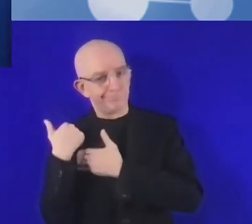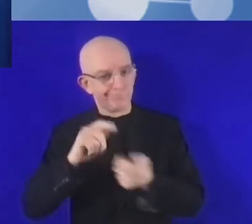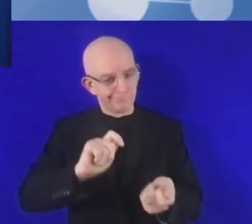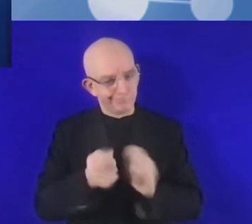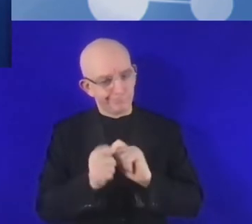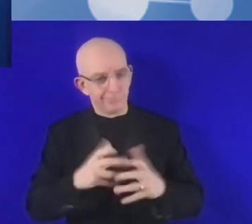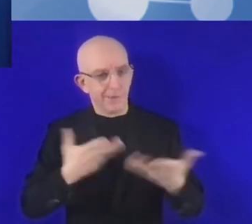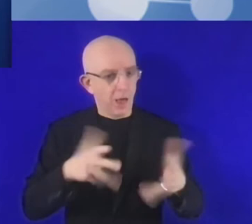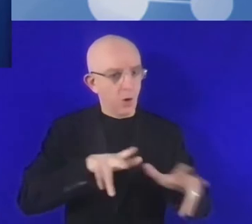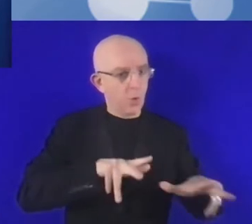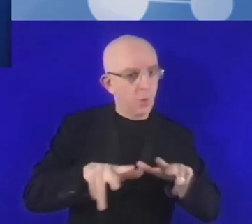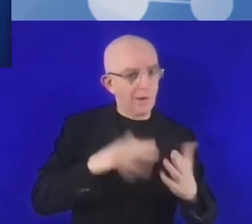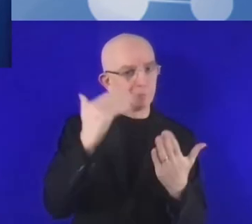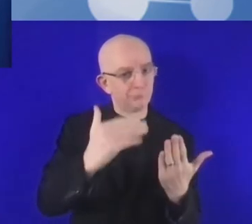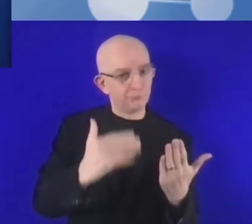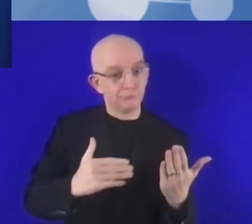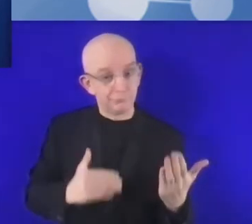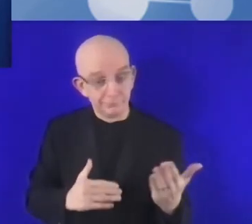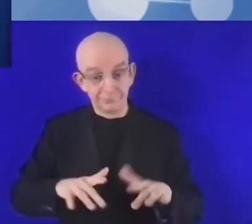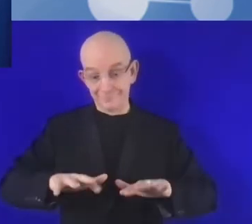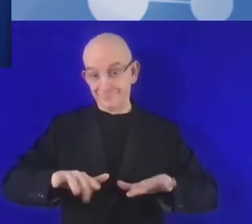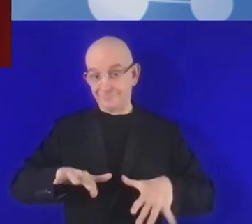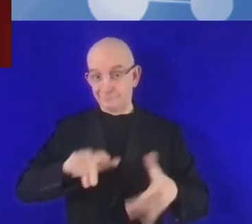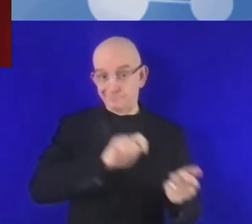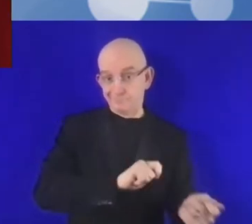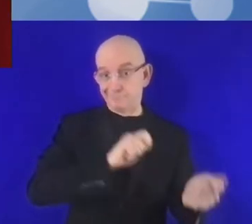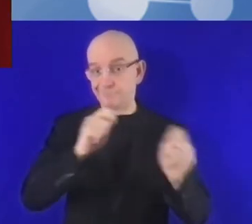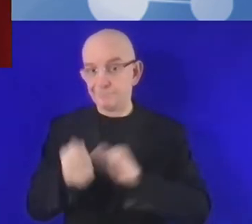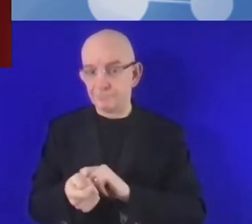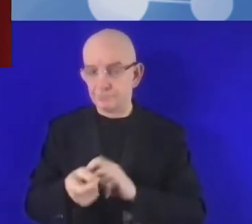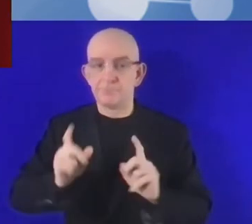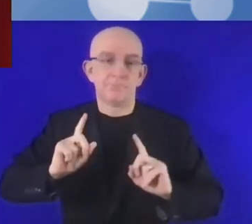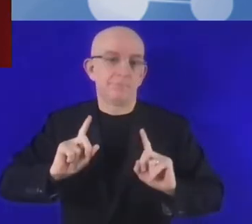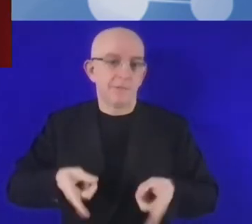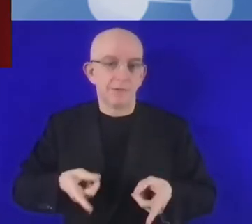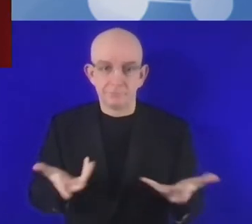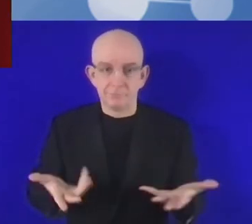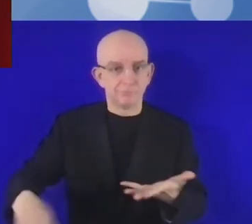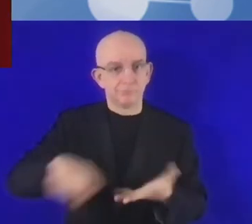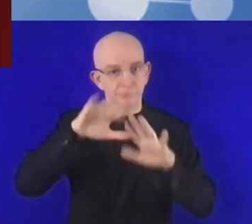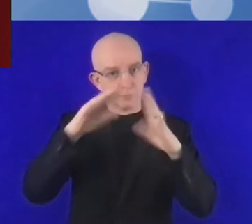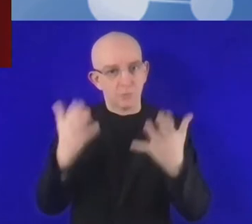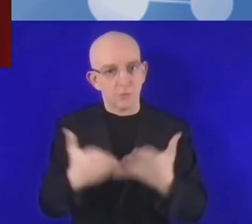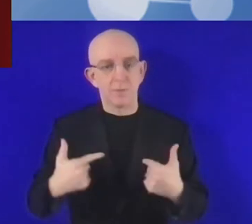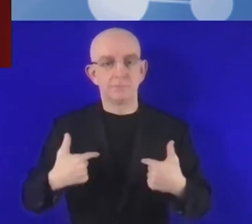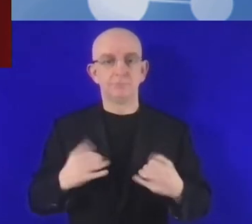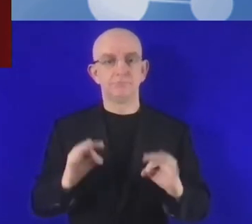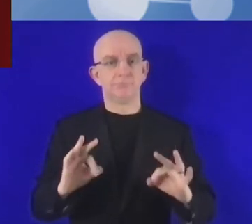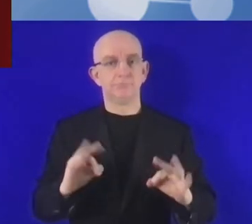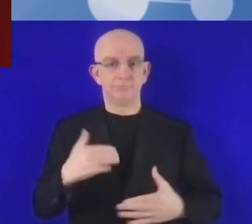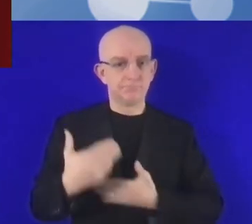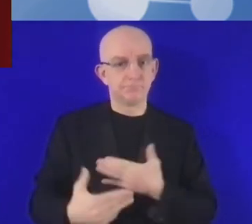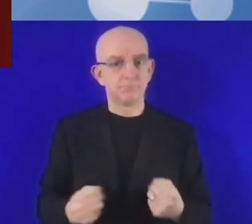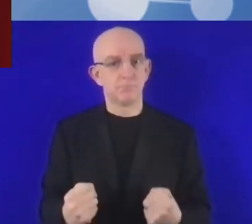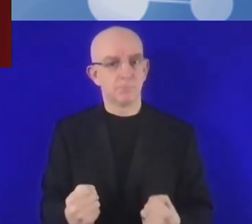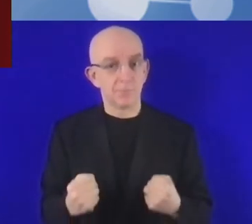este espacio. La transformación digital es indispensable para el bienestar global, pero tenemos